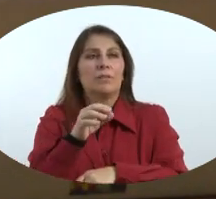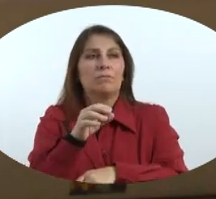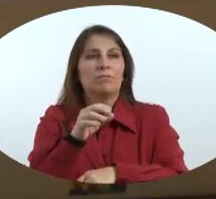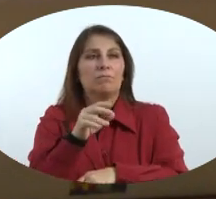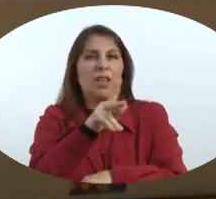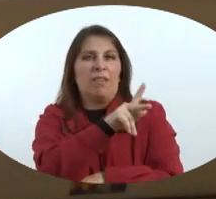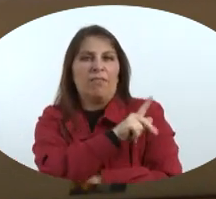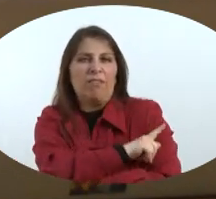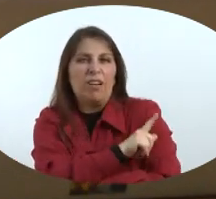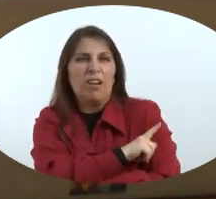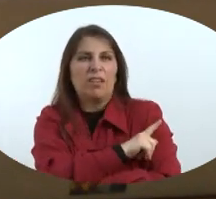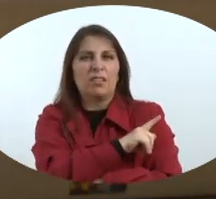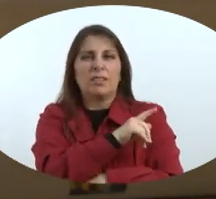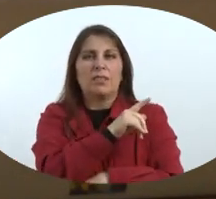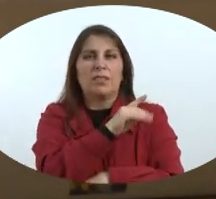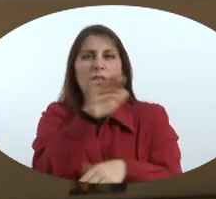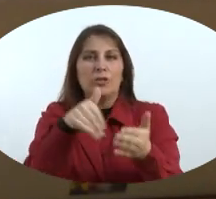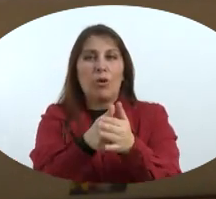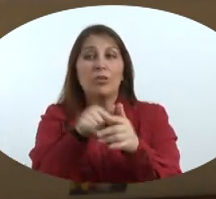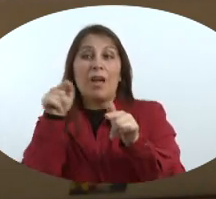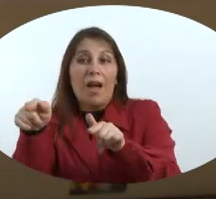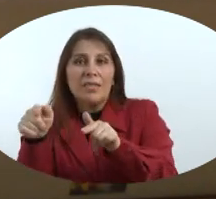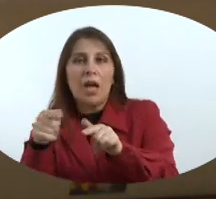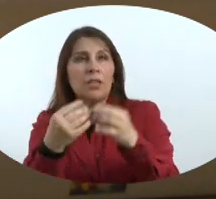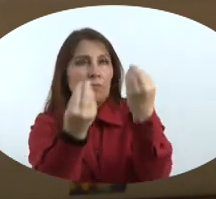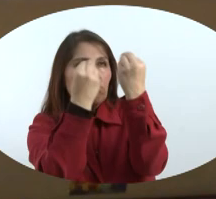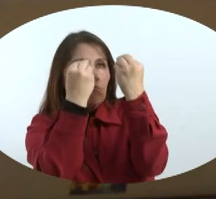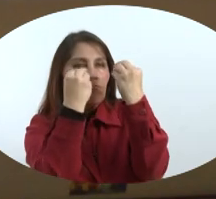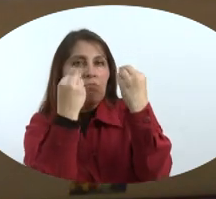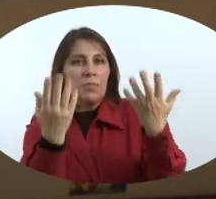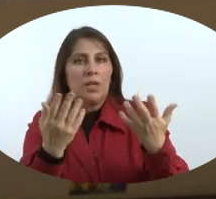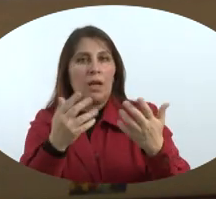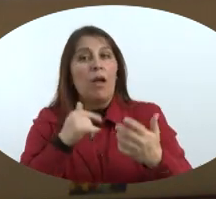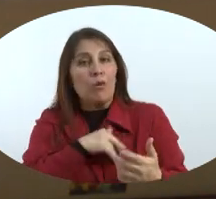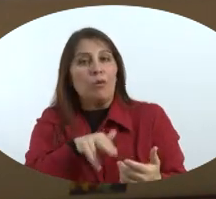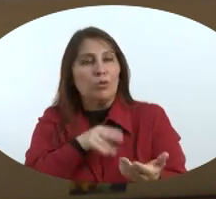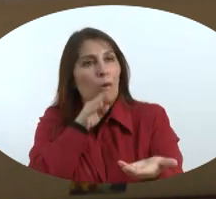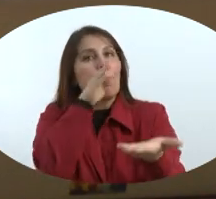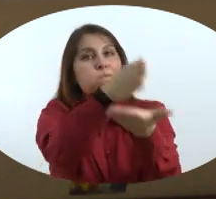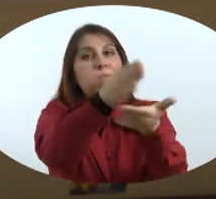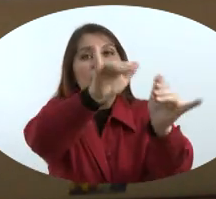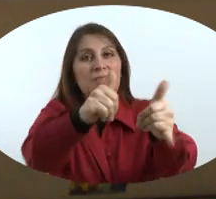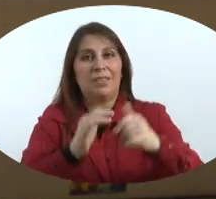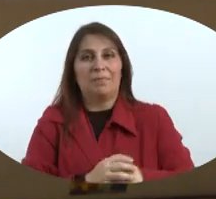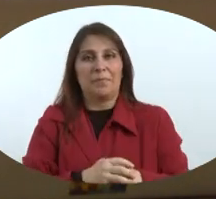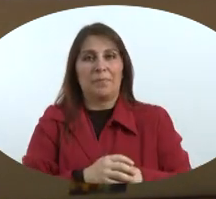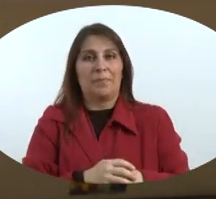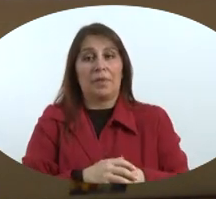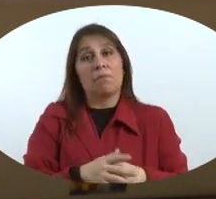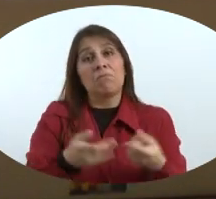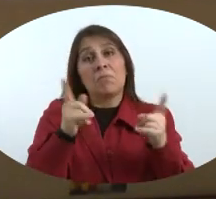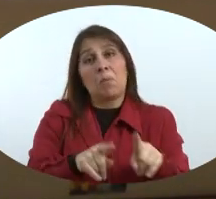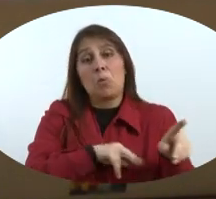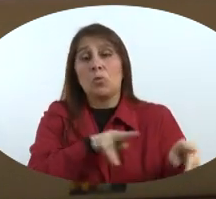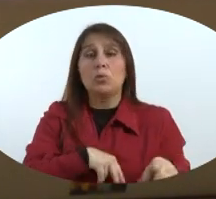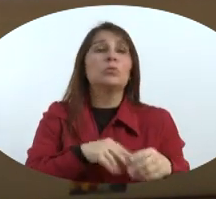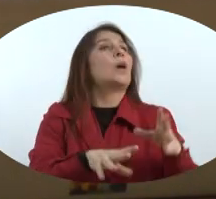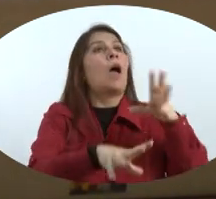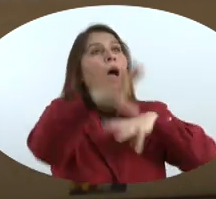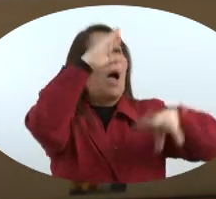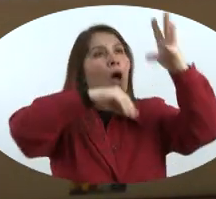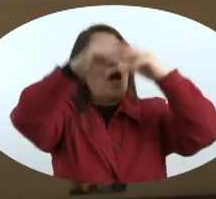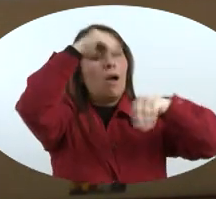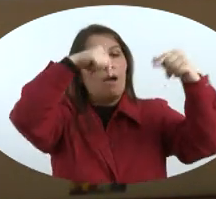idea de poder trasladar o contrastar el conocimiento que uno puede adquirir acá en la universidad como